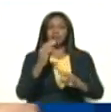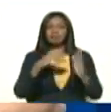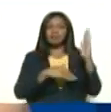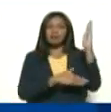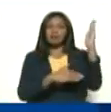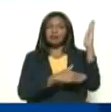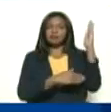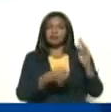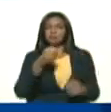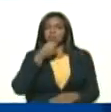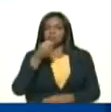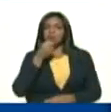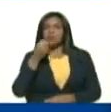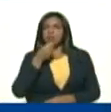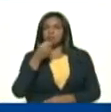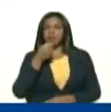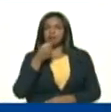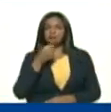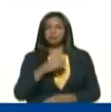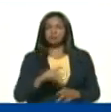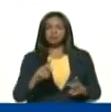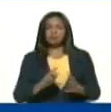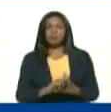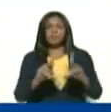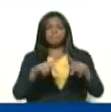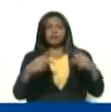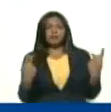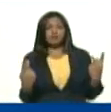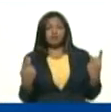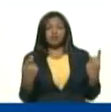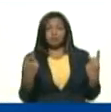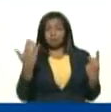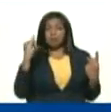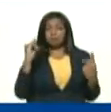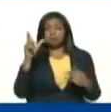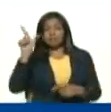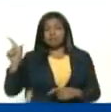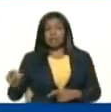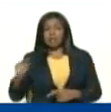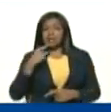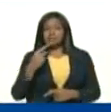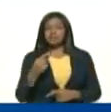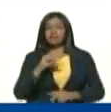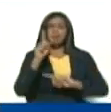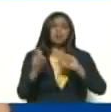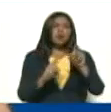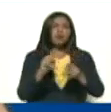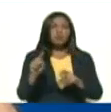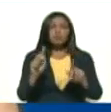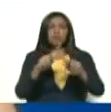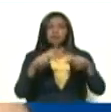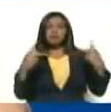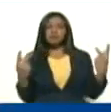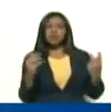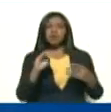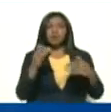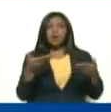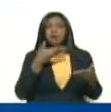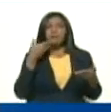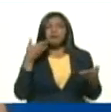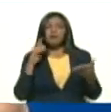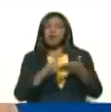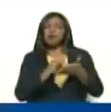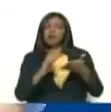lo entrevista al Corriere della Sera, un periódico famoso italiano, y dice, le pregunta el periodista, ¿cuál es el mejor